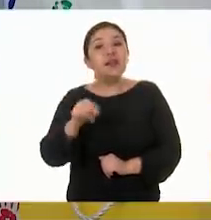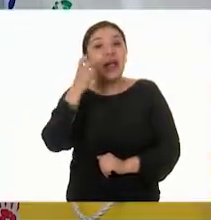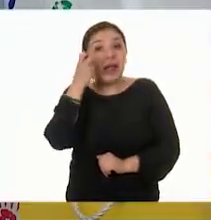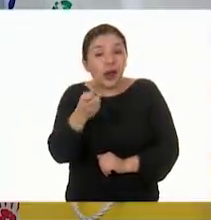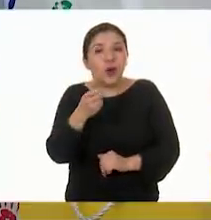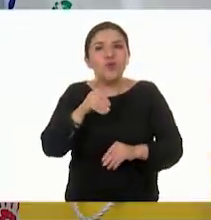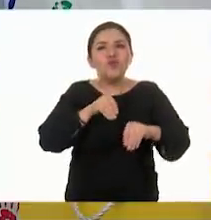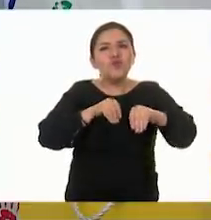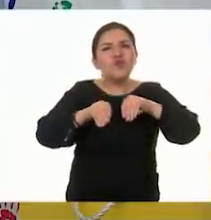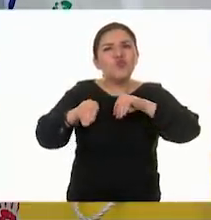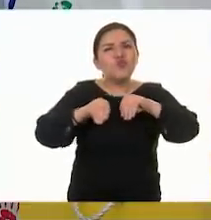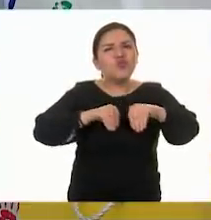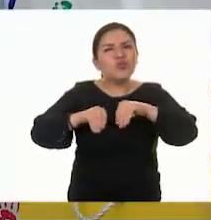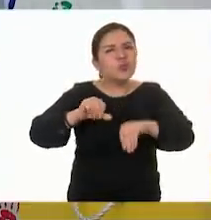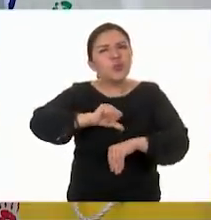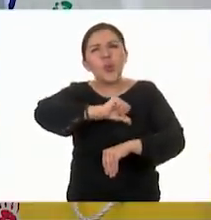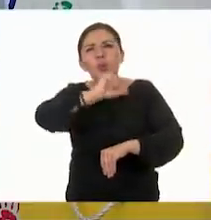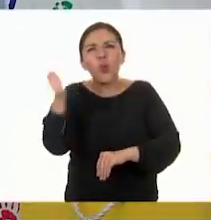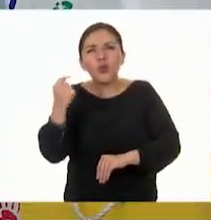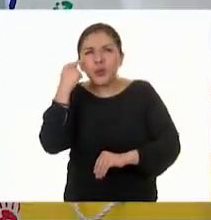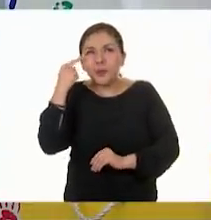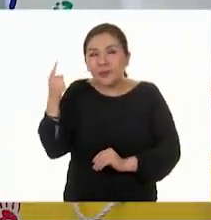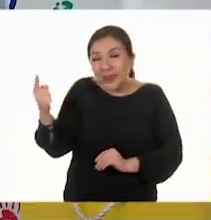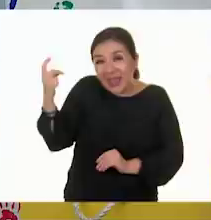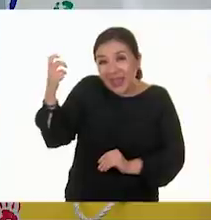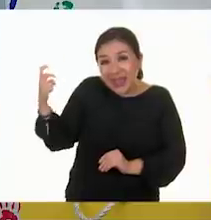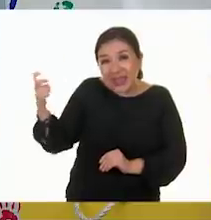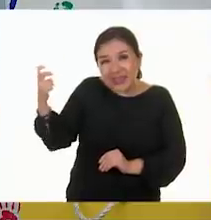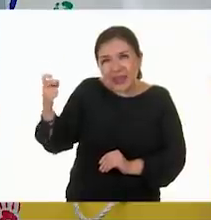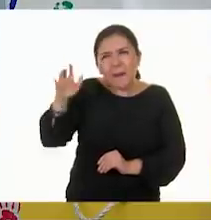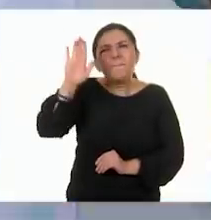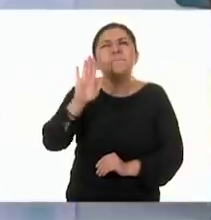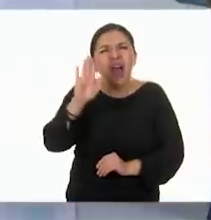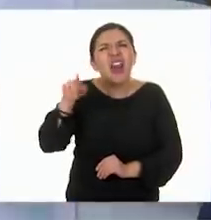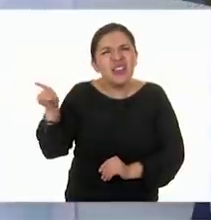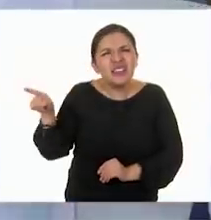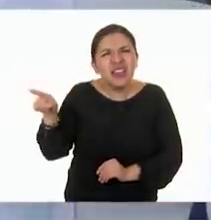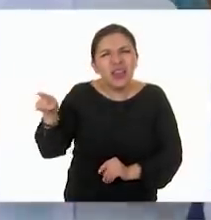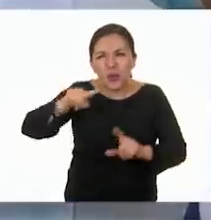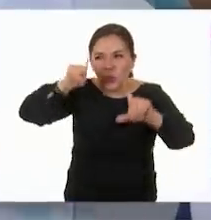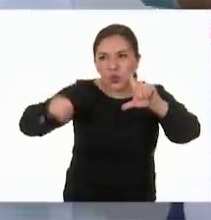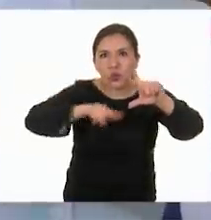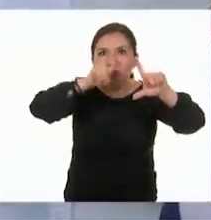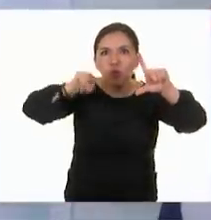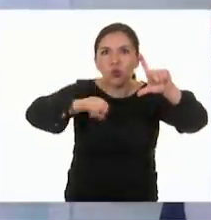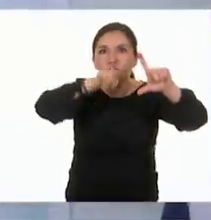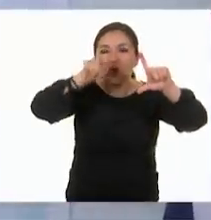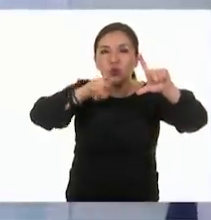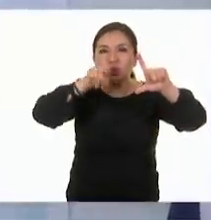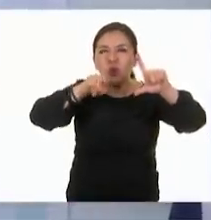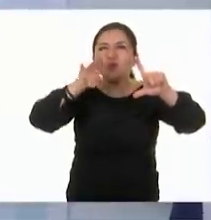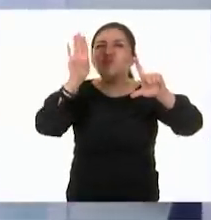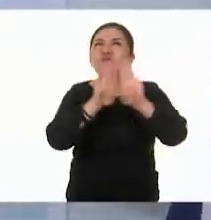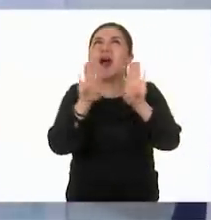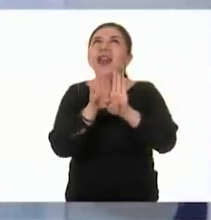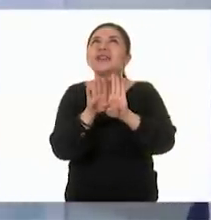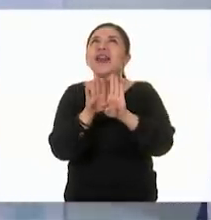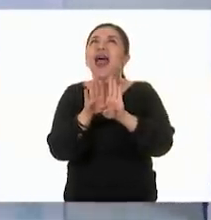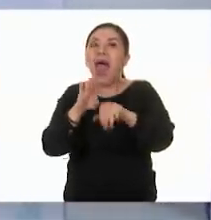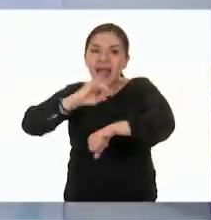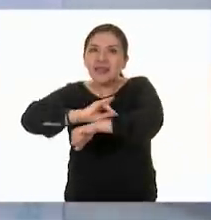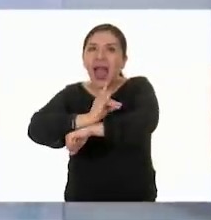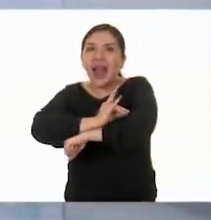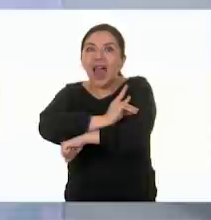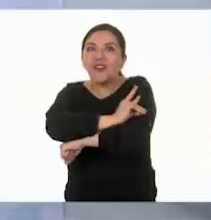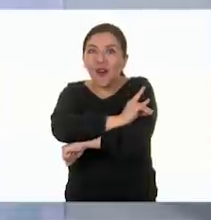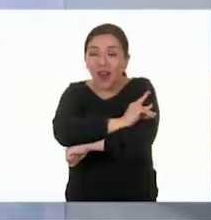mover esta parte, que parece un... ¡Espiral! ¿Y en un animal? ¡Un caracol! ¡Un caracol! Y